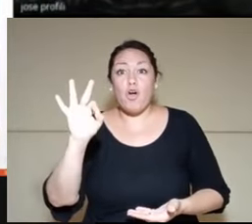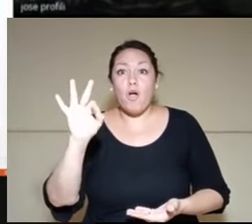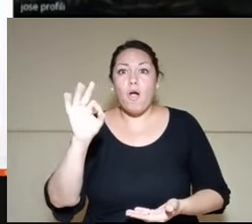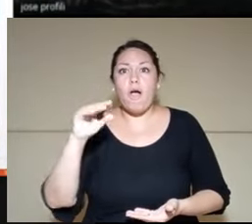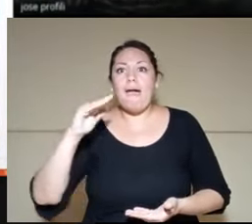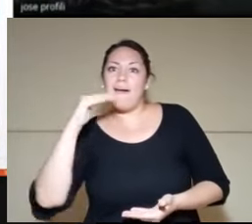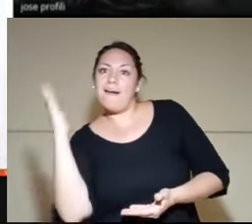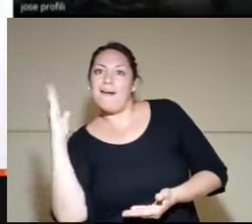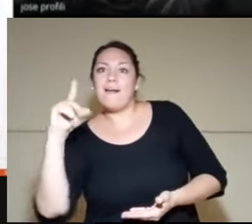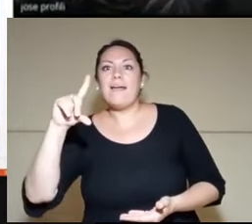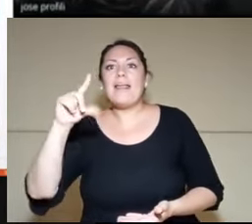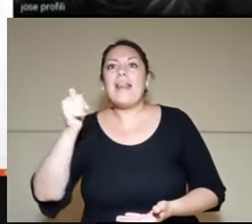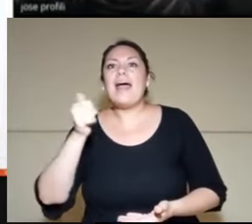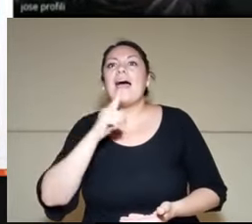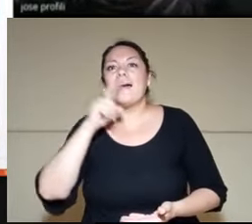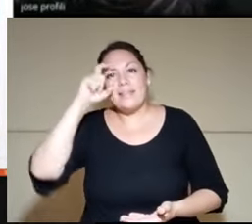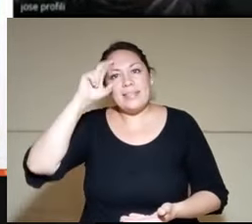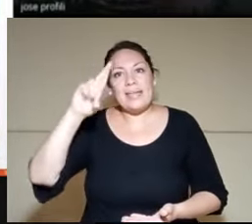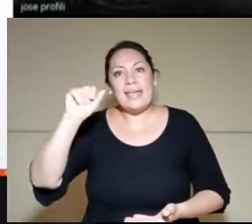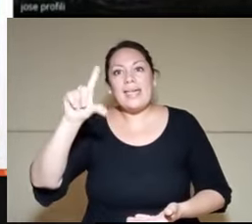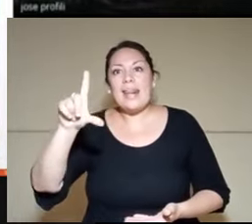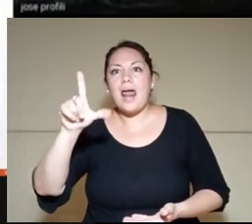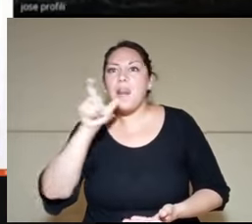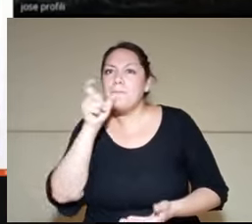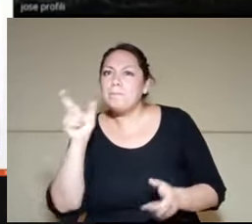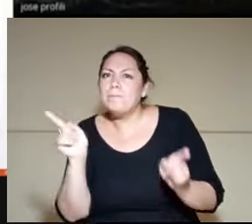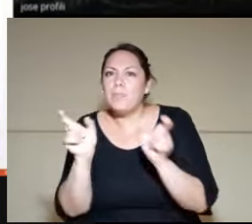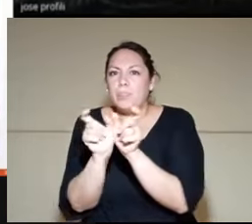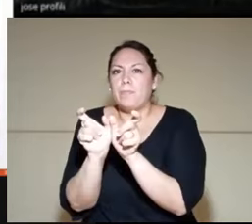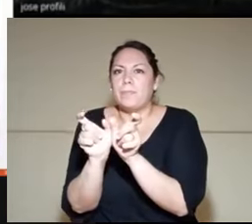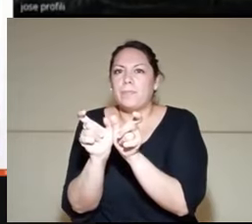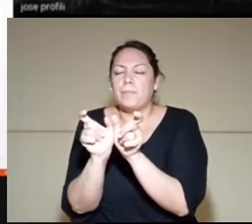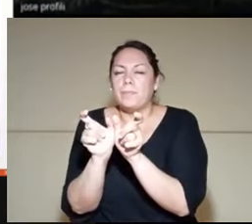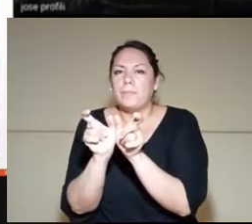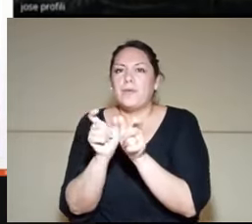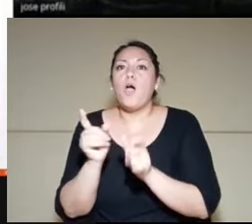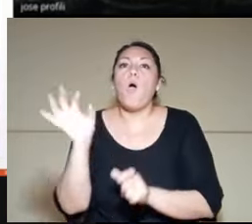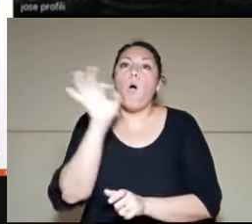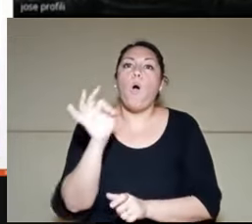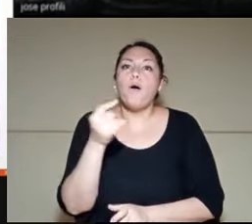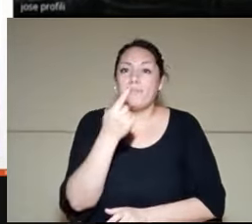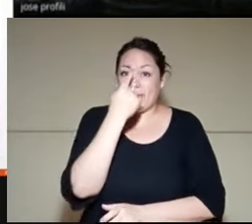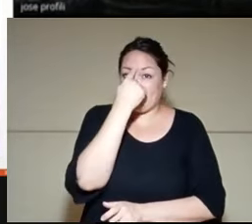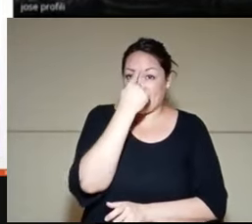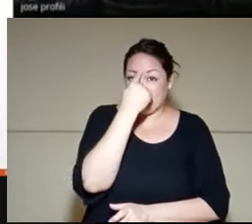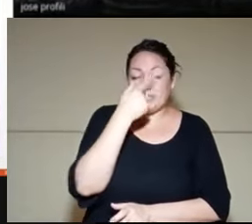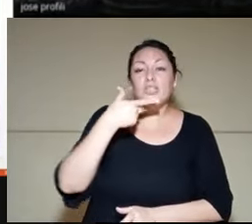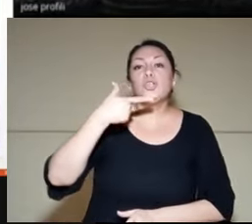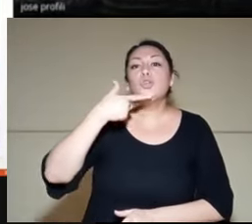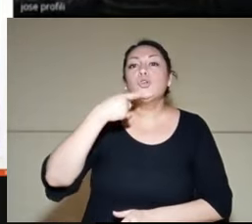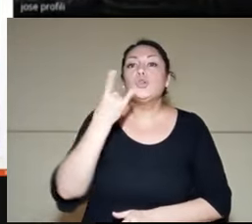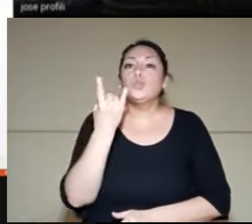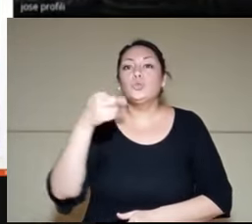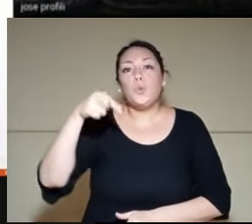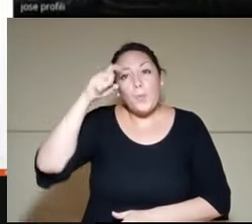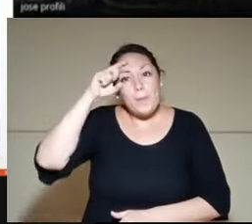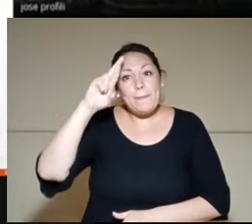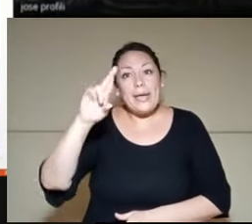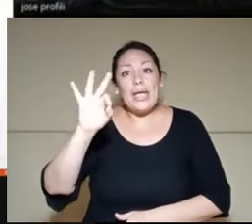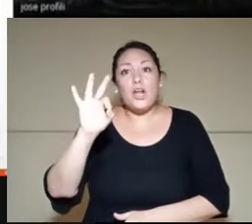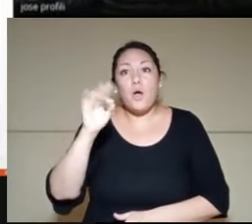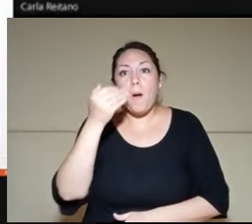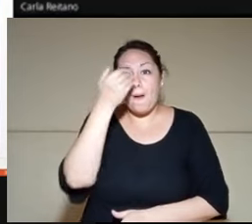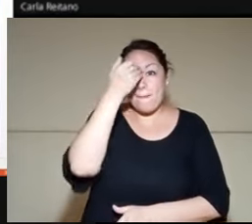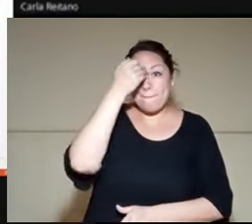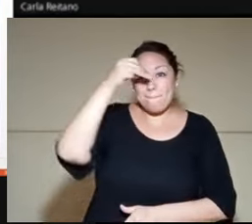arriba, súpero lateral. Si estuviera Bien. más acá, cerca de la nariz de la línea media, yo digo que es